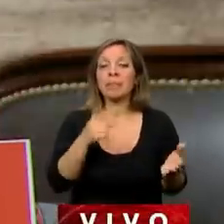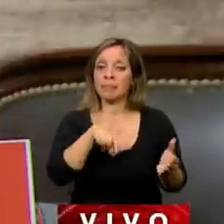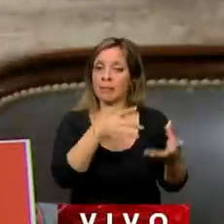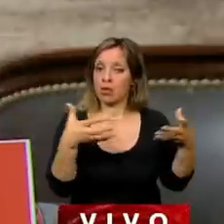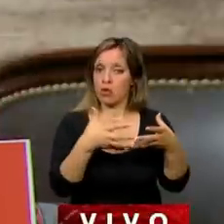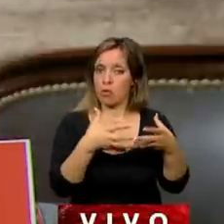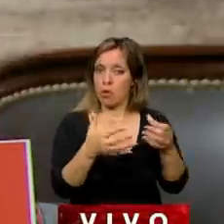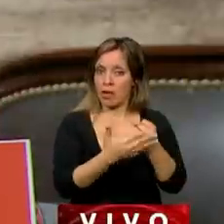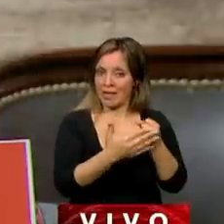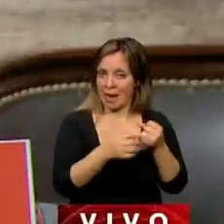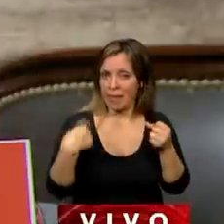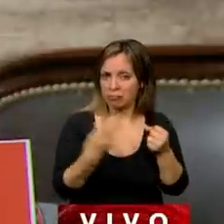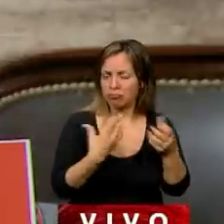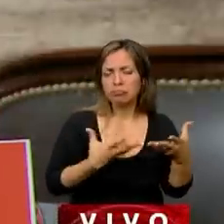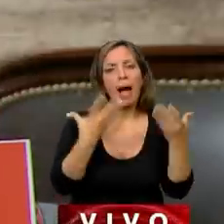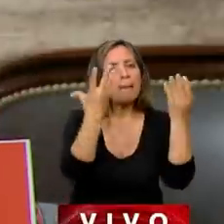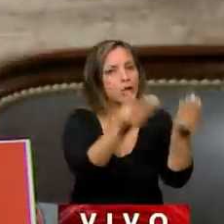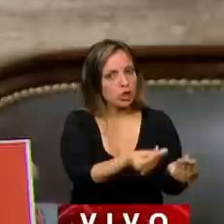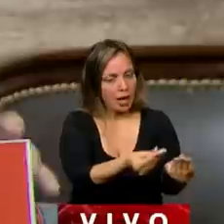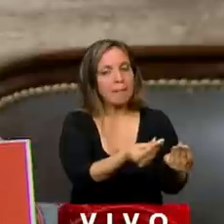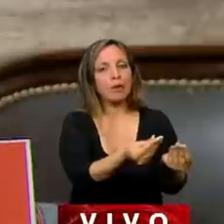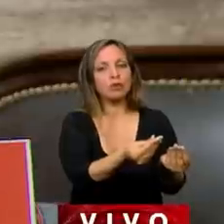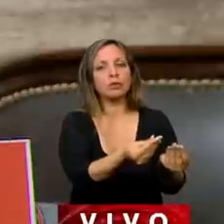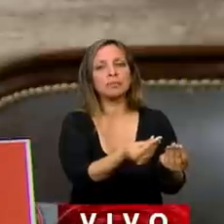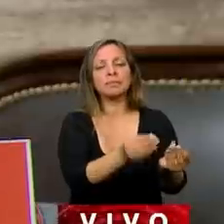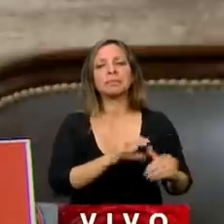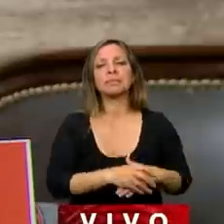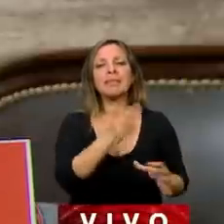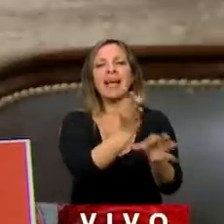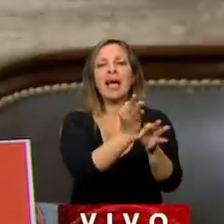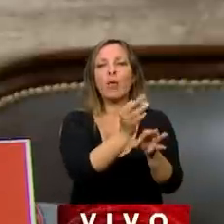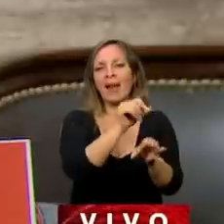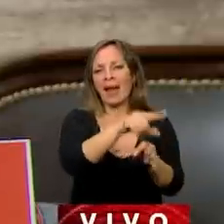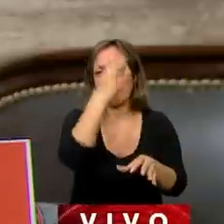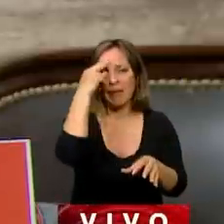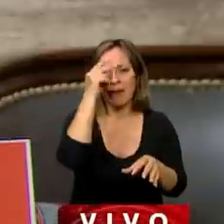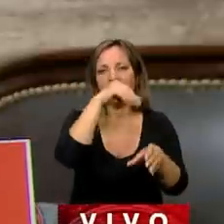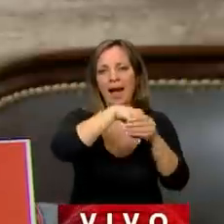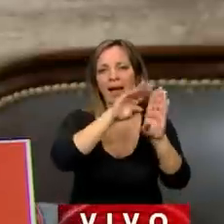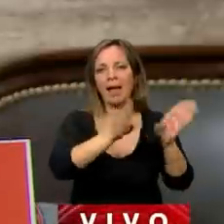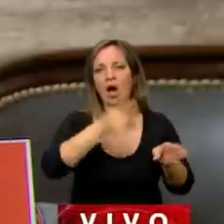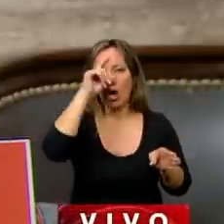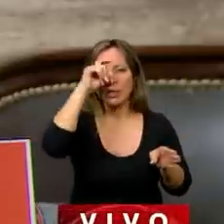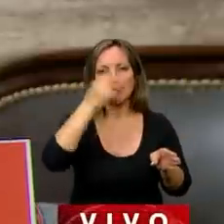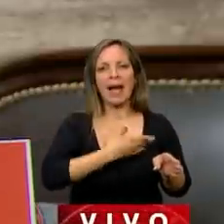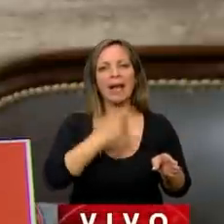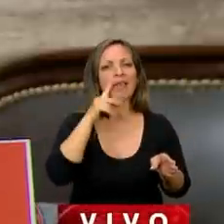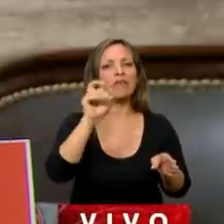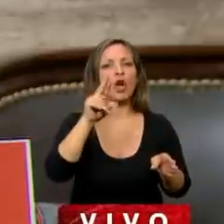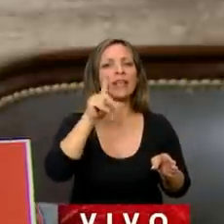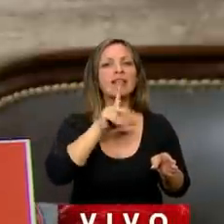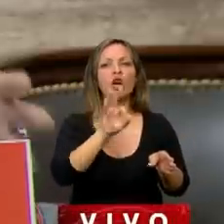Izquierda estuvimos acompañando a la Escuela de Enfermería del Hospital Fiorito. ¿Saben qué es lo que